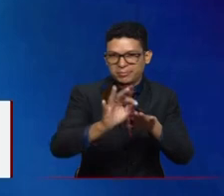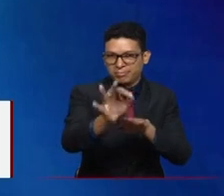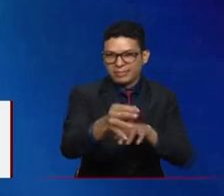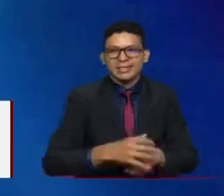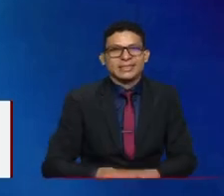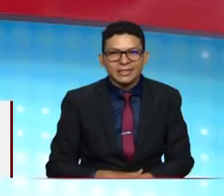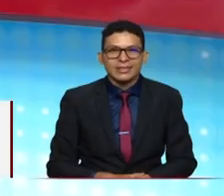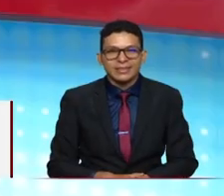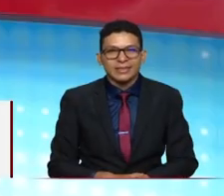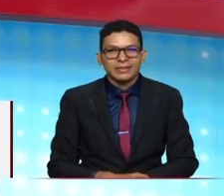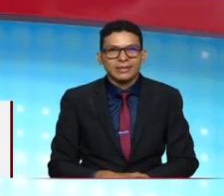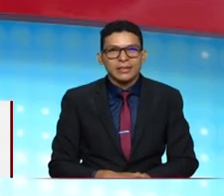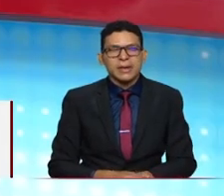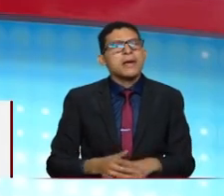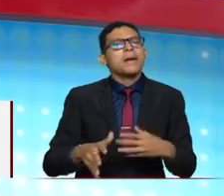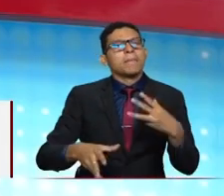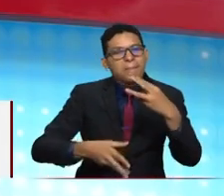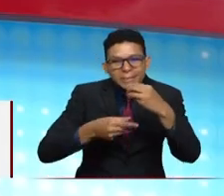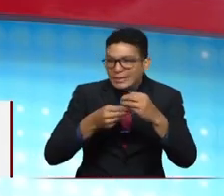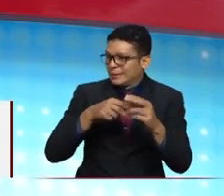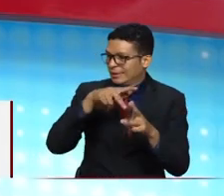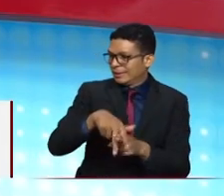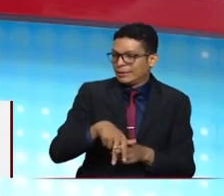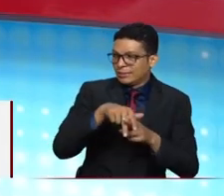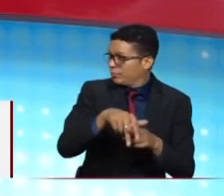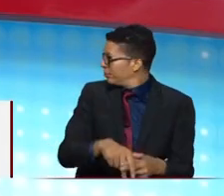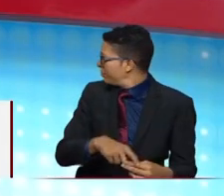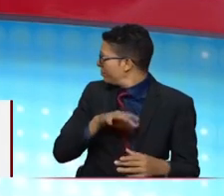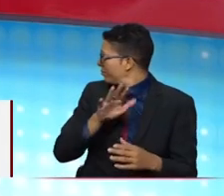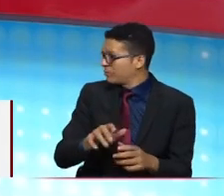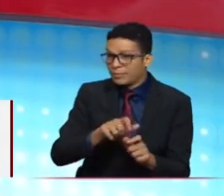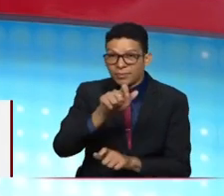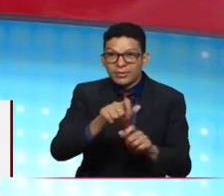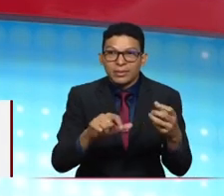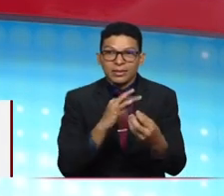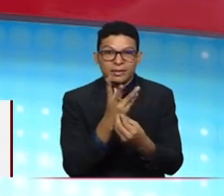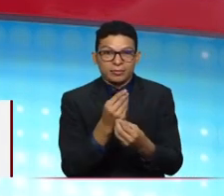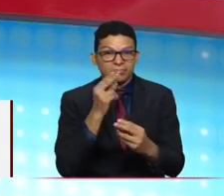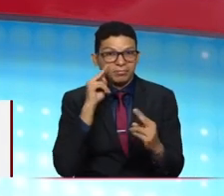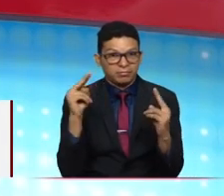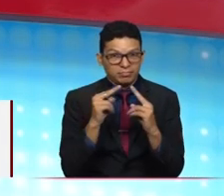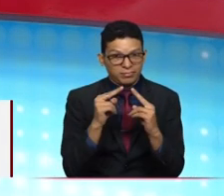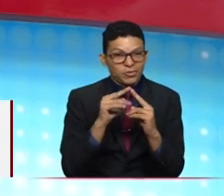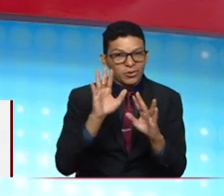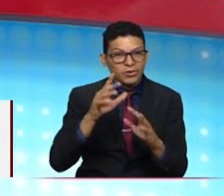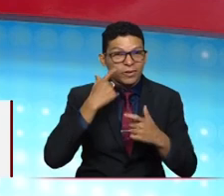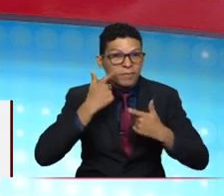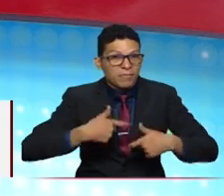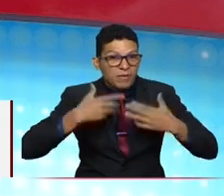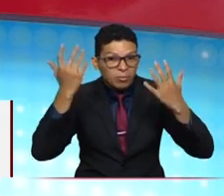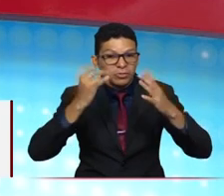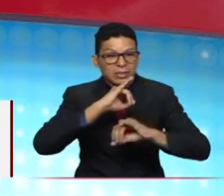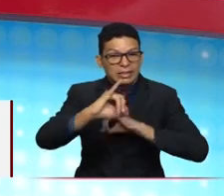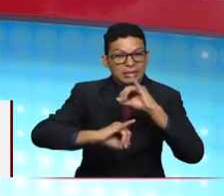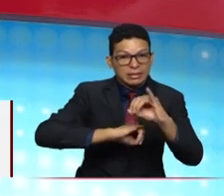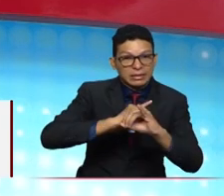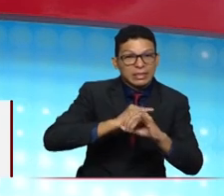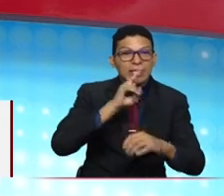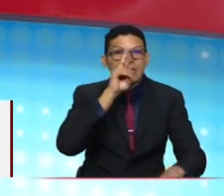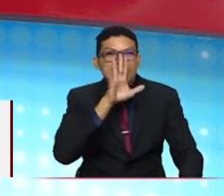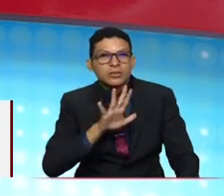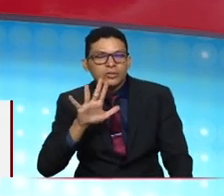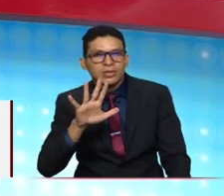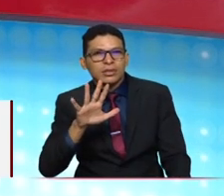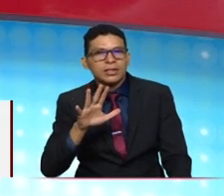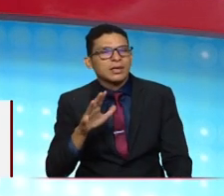invitados Además del paseo a caballo de todos los artistas reconocidos también detalla nacional e internacional que ustedes van a tener en esta fiesta qué